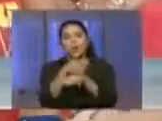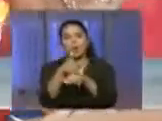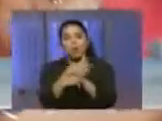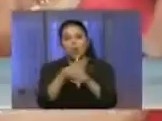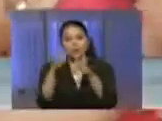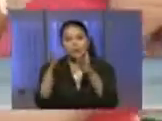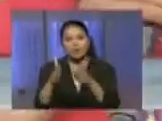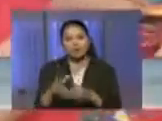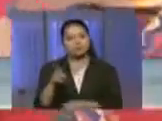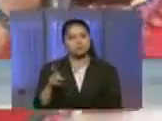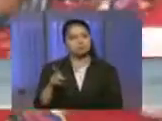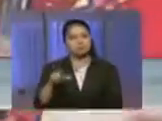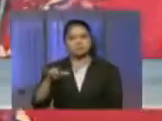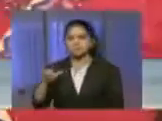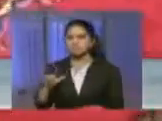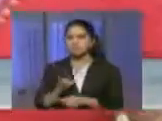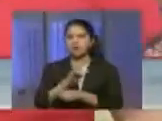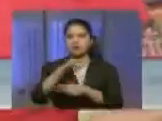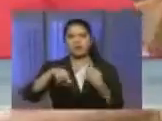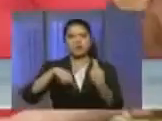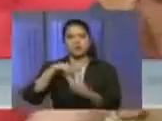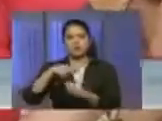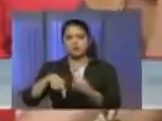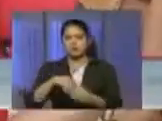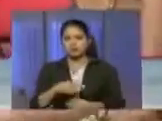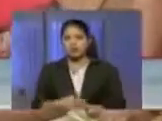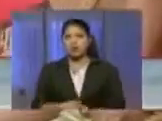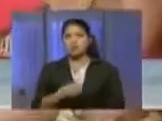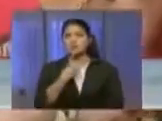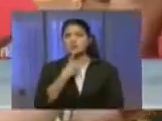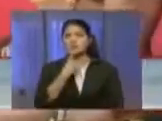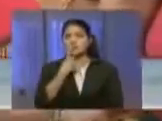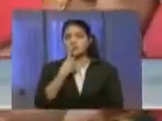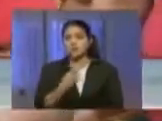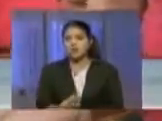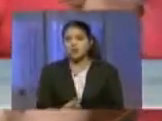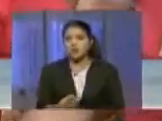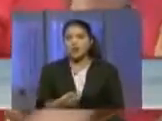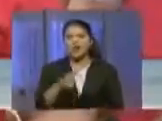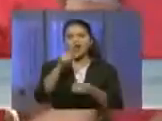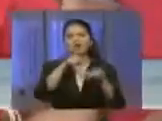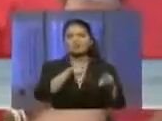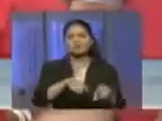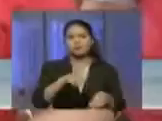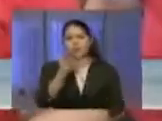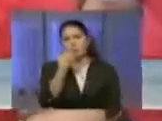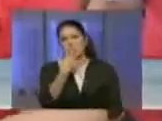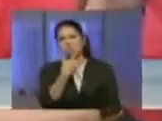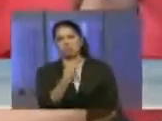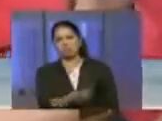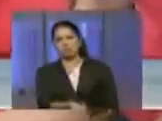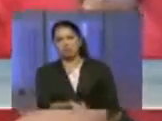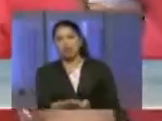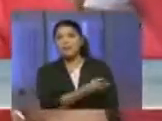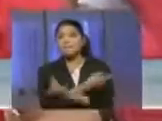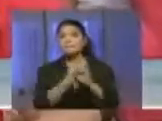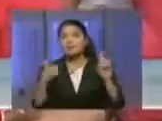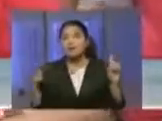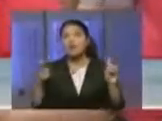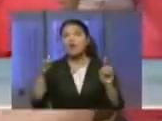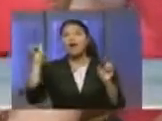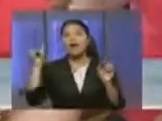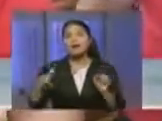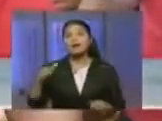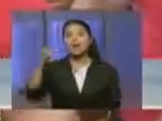traidor de la revolución de su ancestralidad ha dicho que los conucos son ridículos y aquí los pueblos comunidad